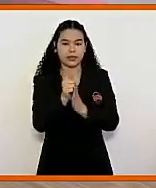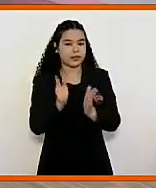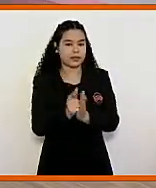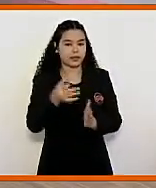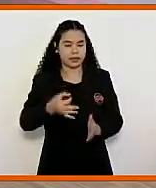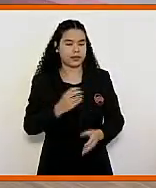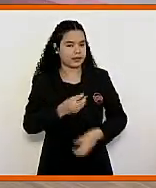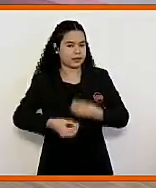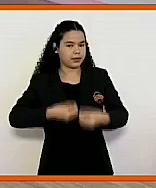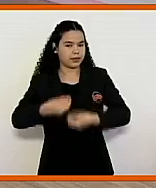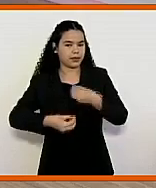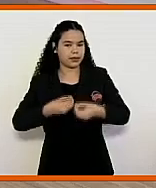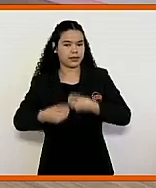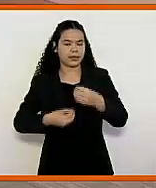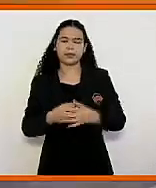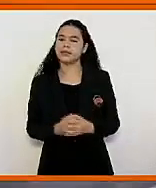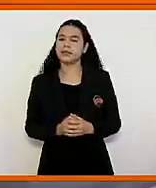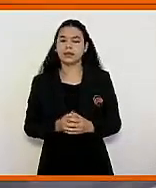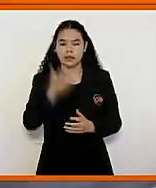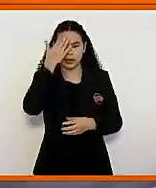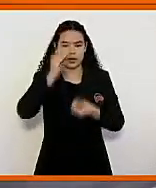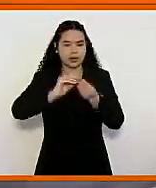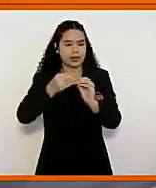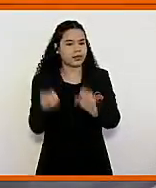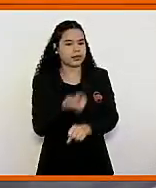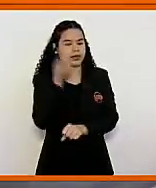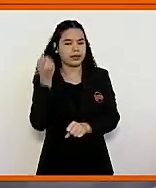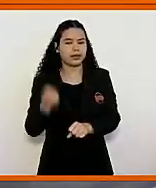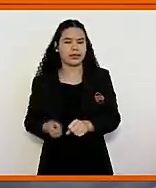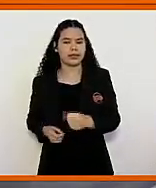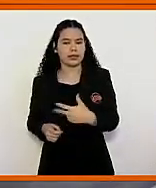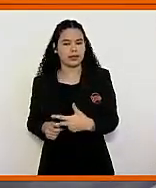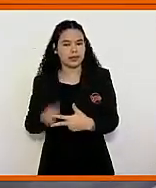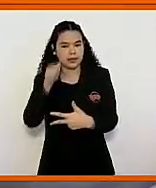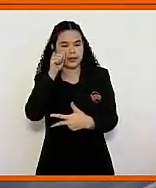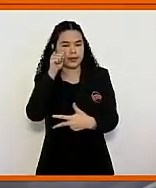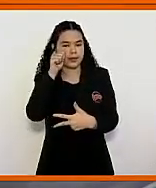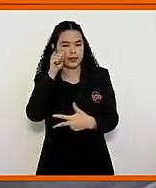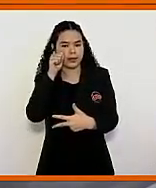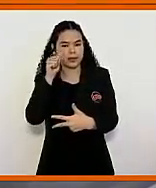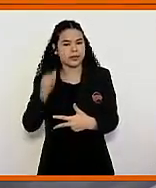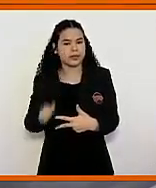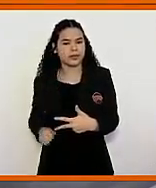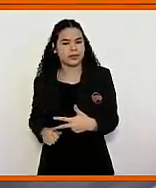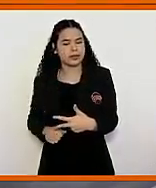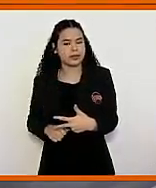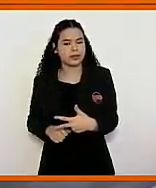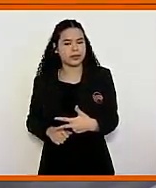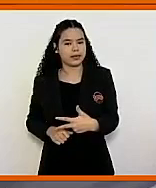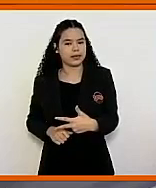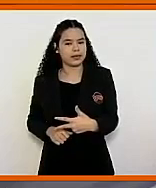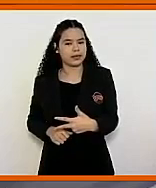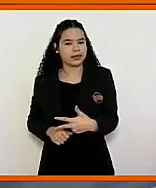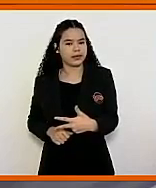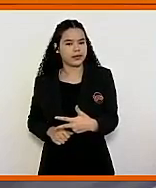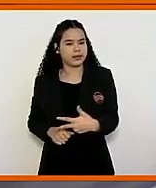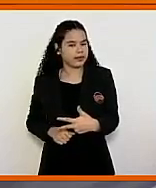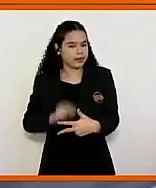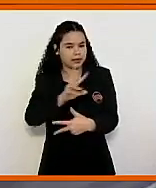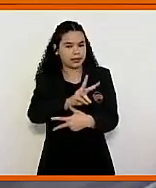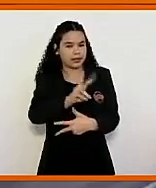nuestros sorteos. Viene su primer número ganador y este es, atentos, porque es el